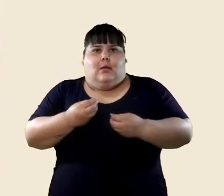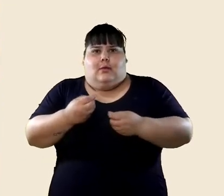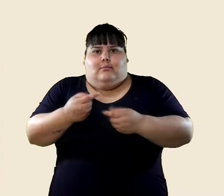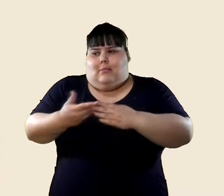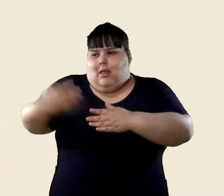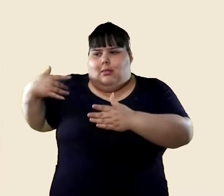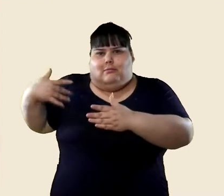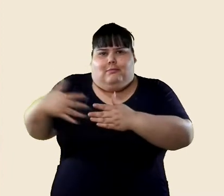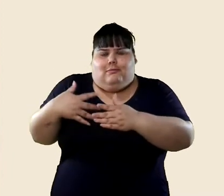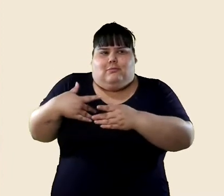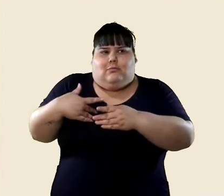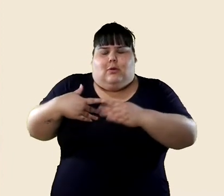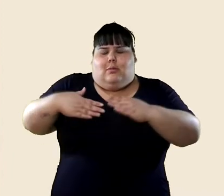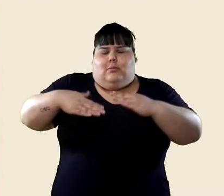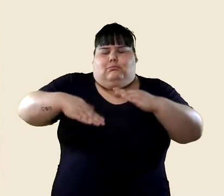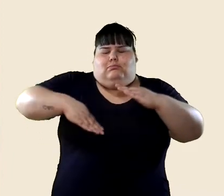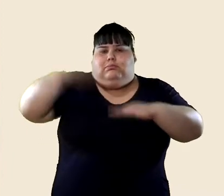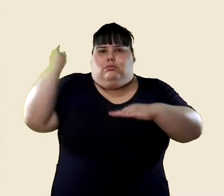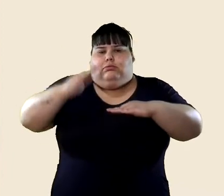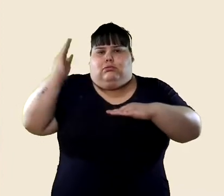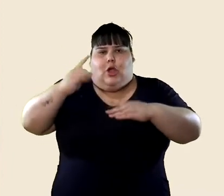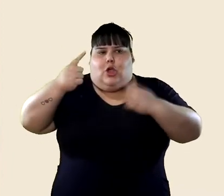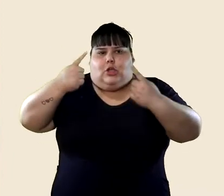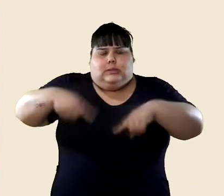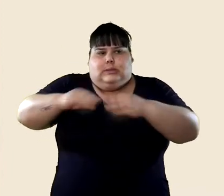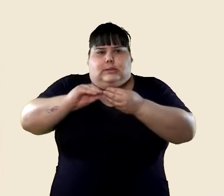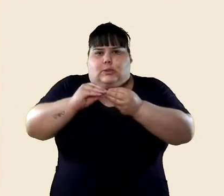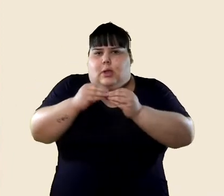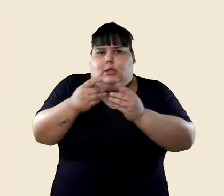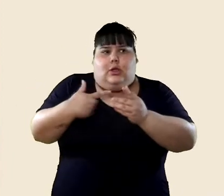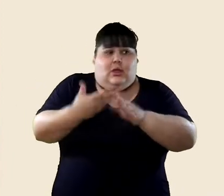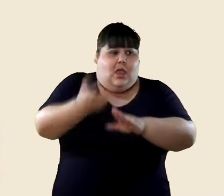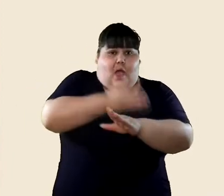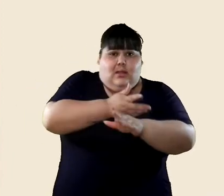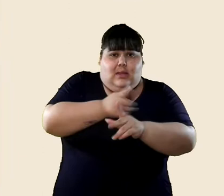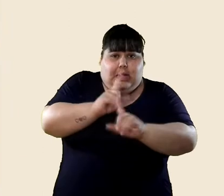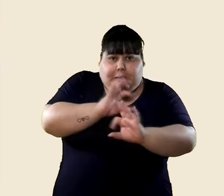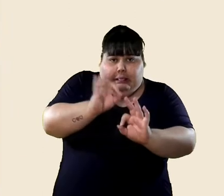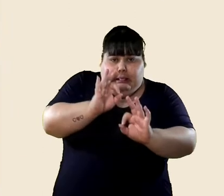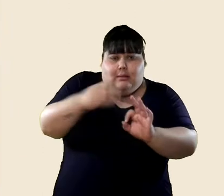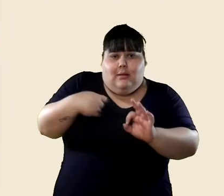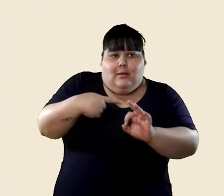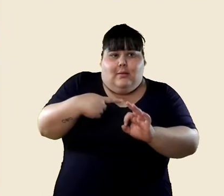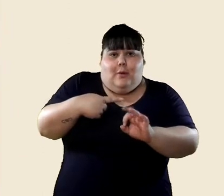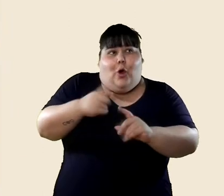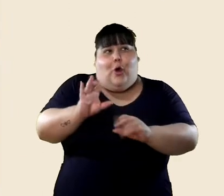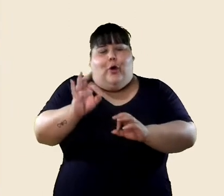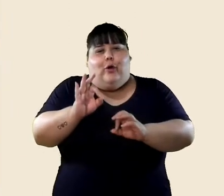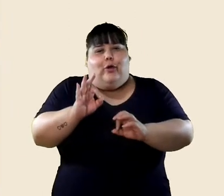con situaciones que muchas veces no tenía que contener o que muchas veces se veía ayudada o